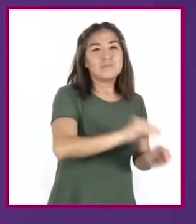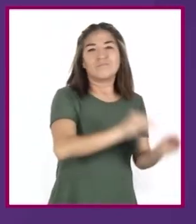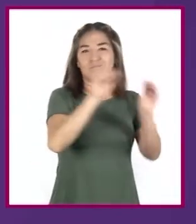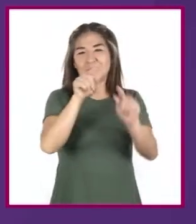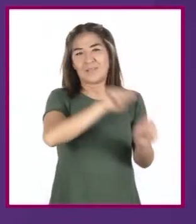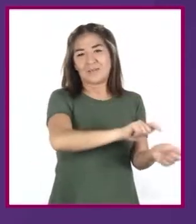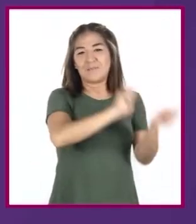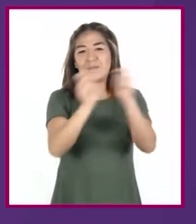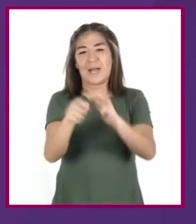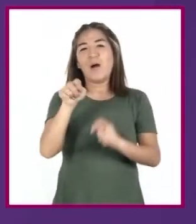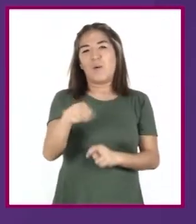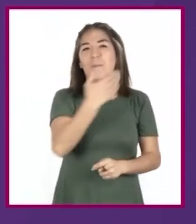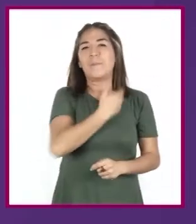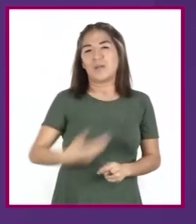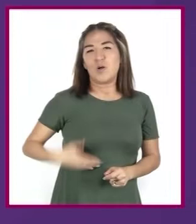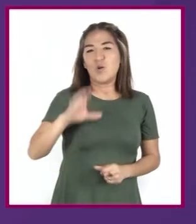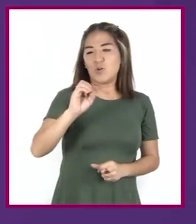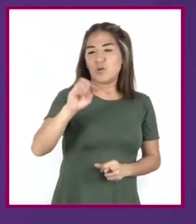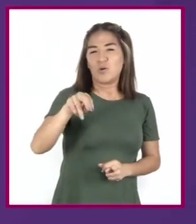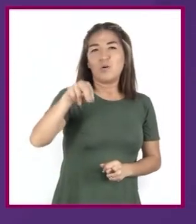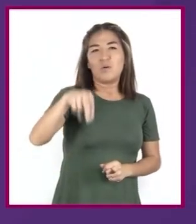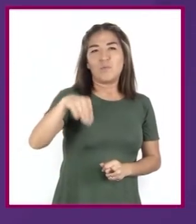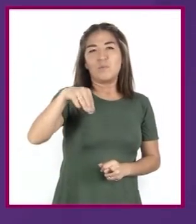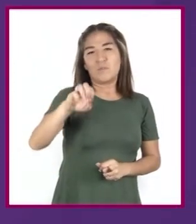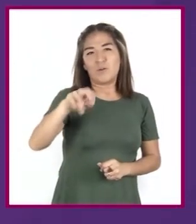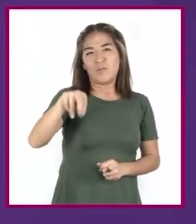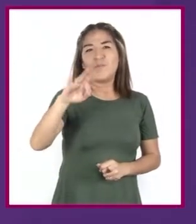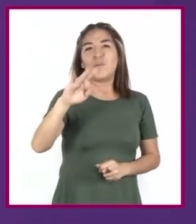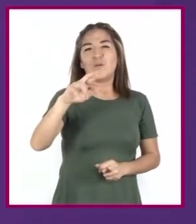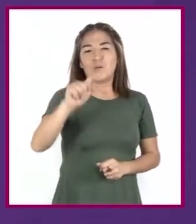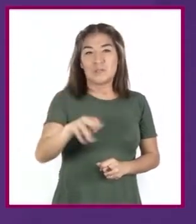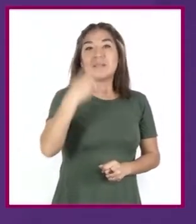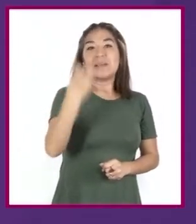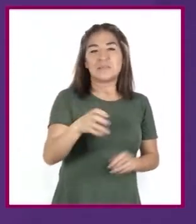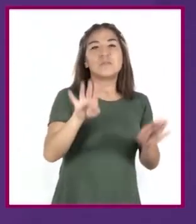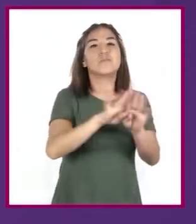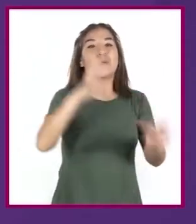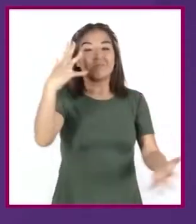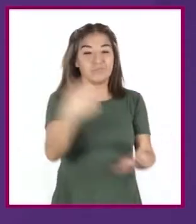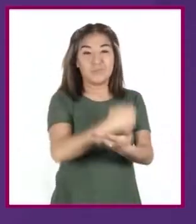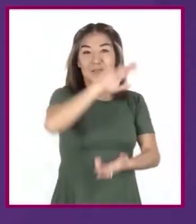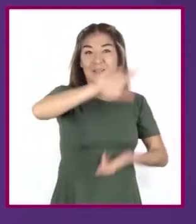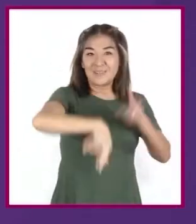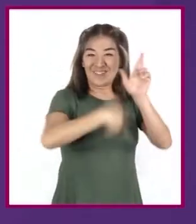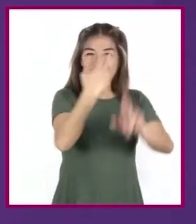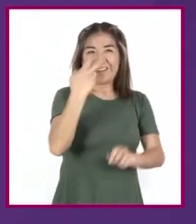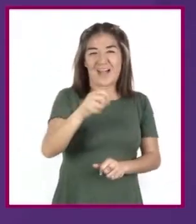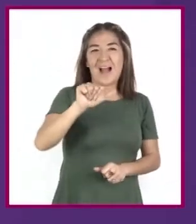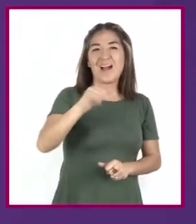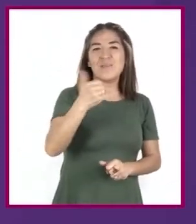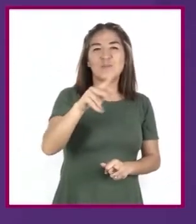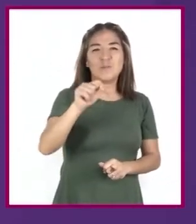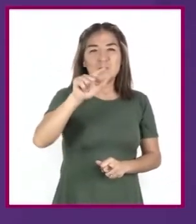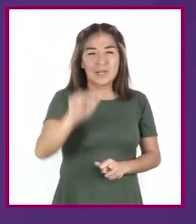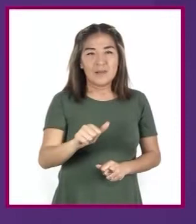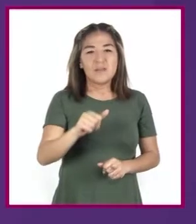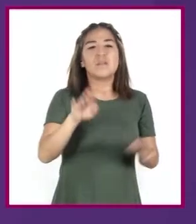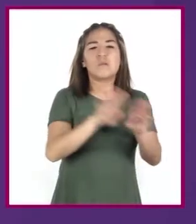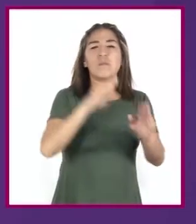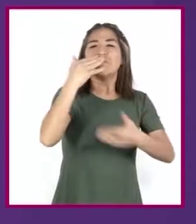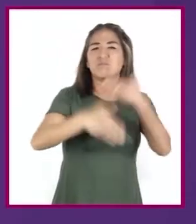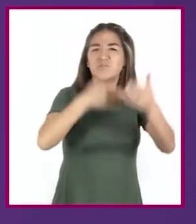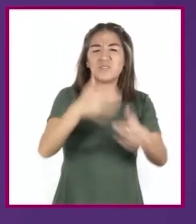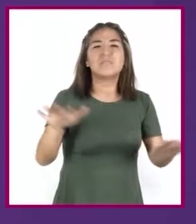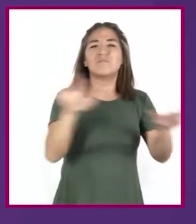sustituto. Durante ese gobierno y como resultado del triunfo de la Revolución de Ayutla, vinieron una serie de leyes